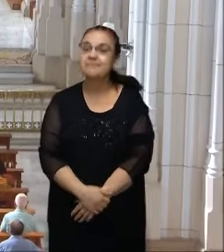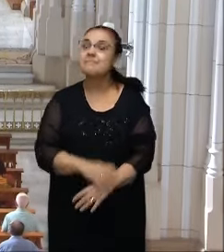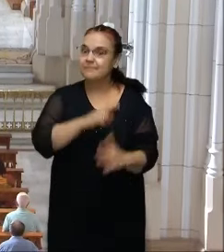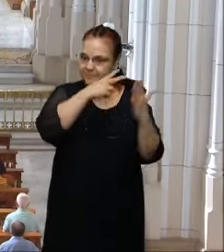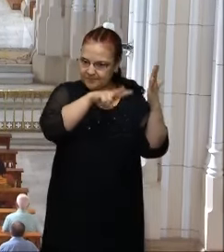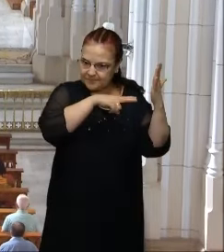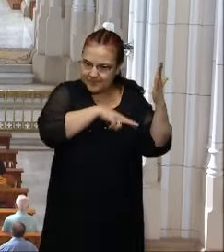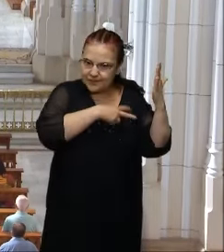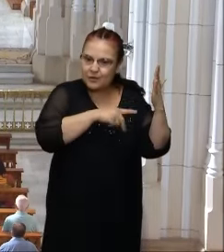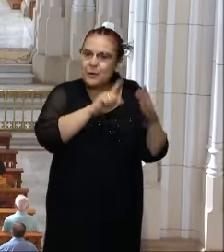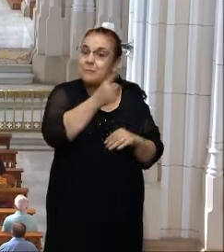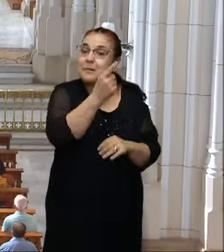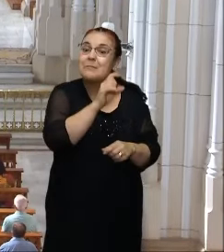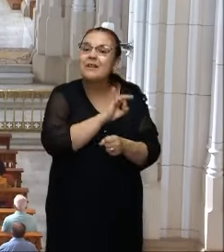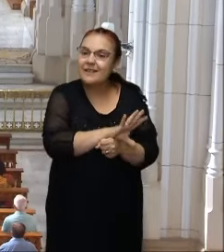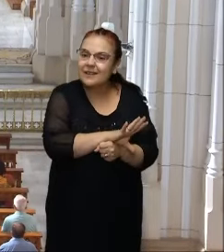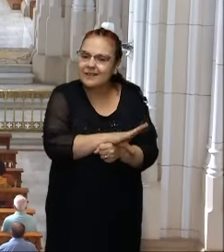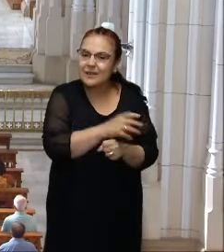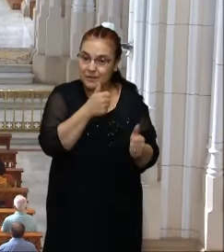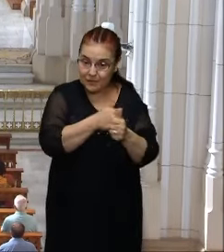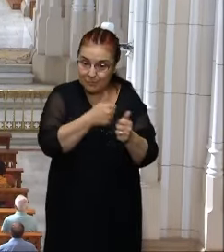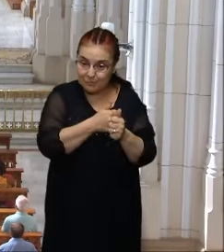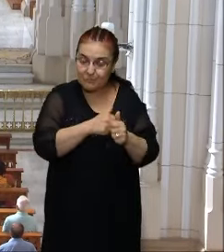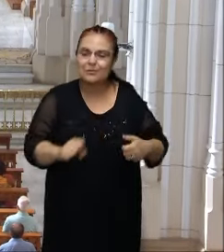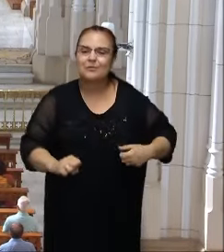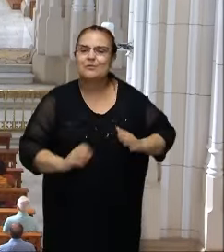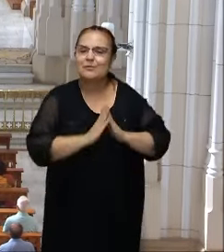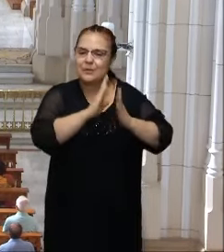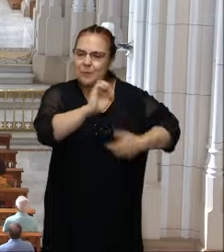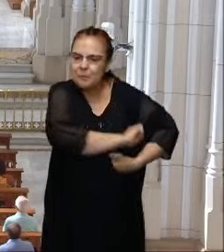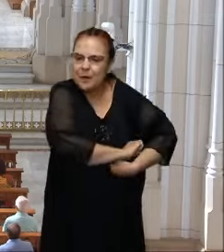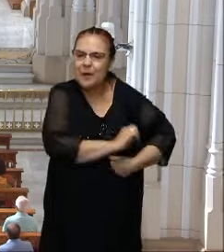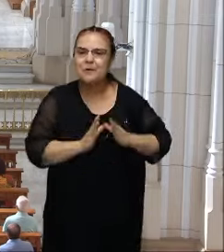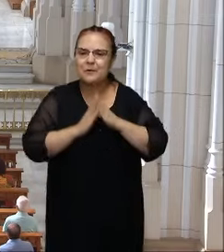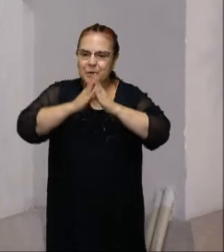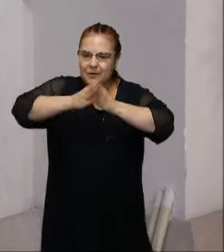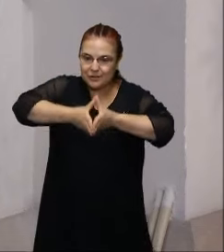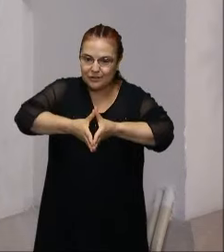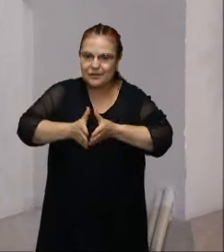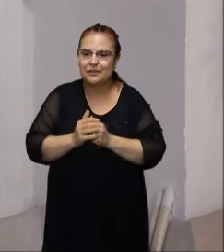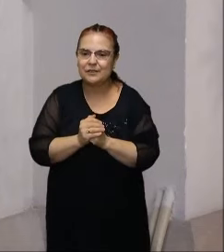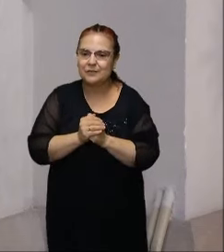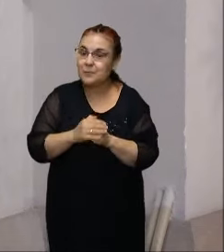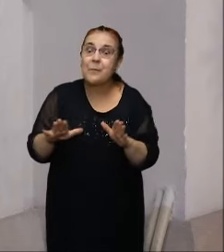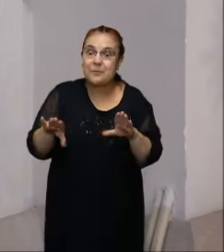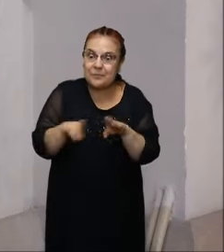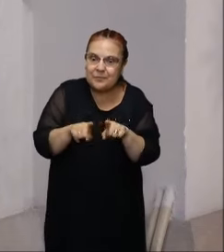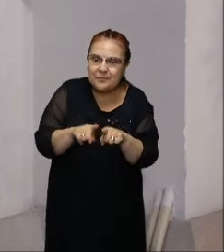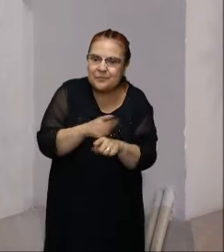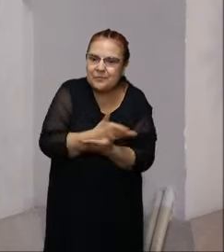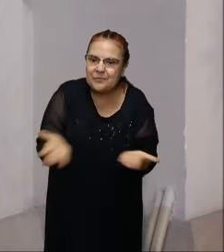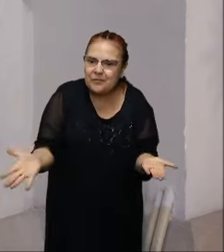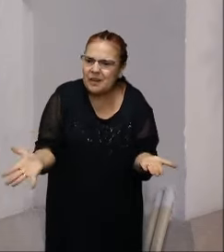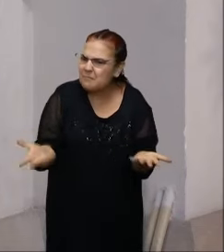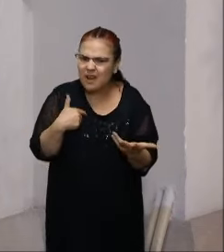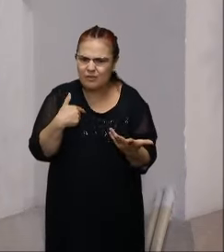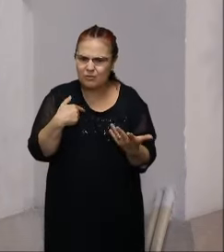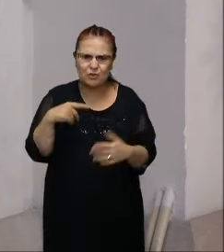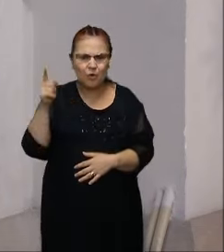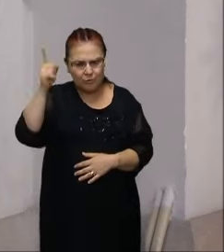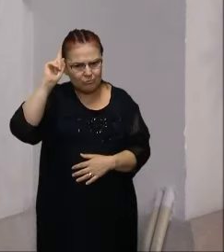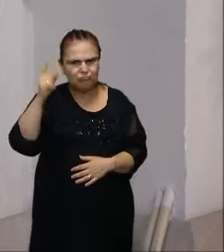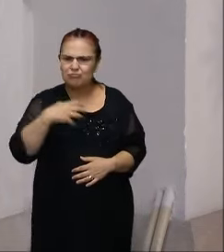Lectura de la primera carta del apóstol San Pablo a los Corintios. Hermanos, no pude hablaros como